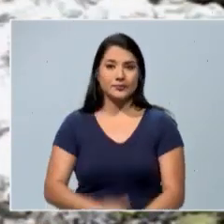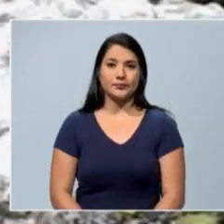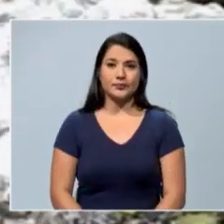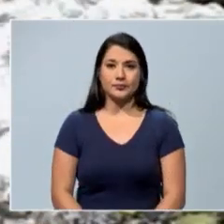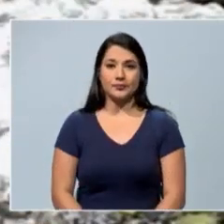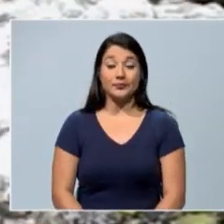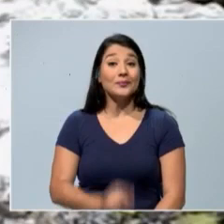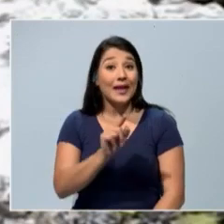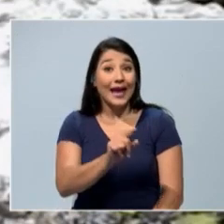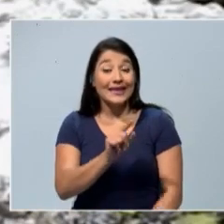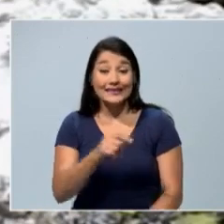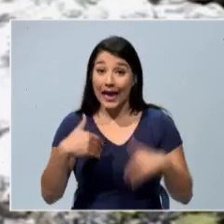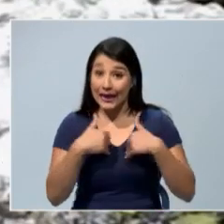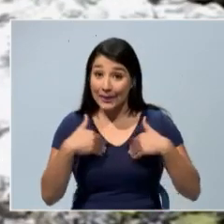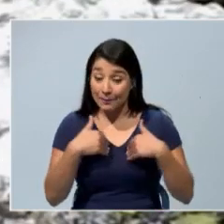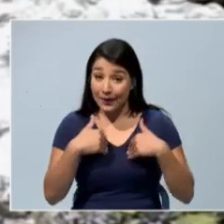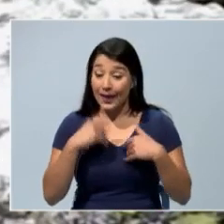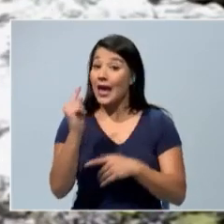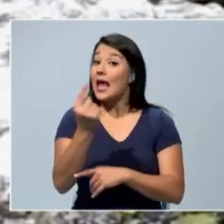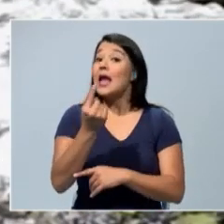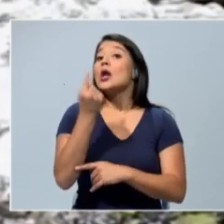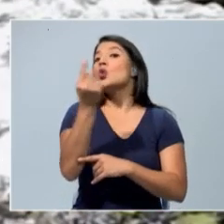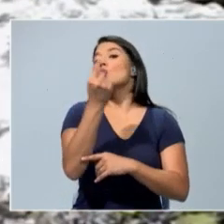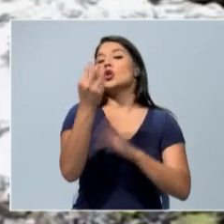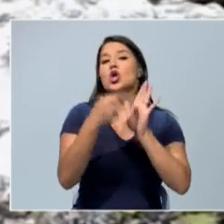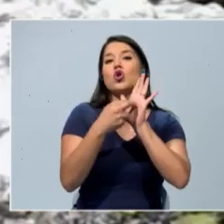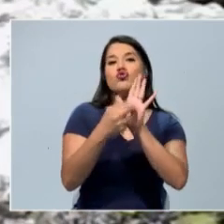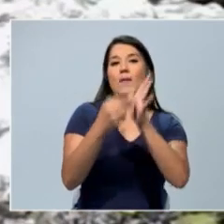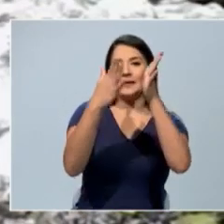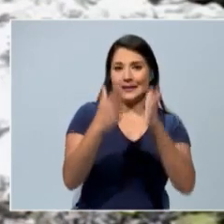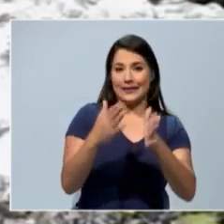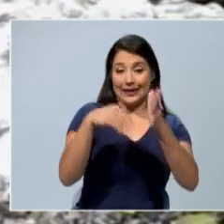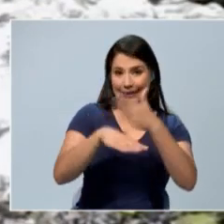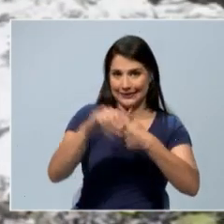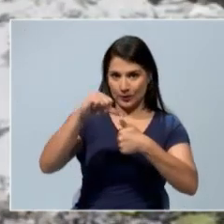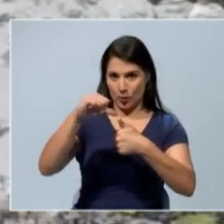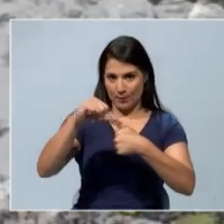Este primate es el único representante del género Cebus en Centroamérica.